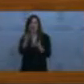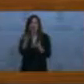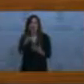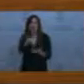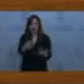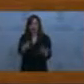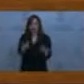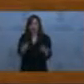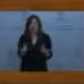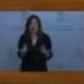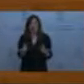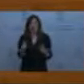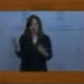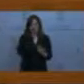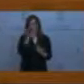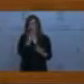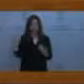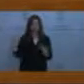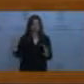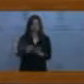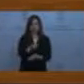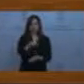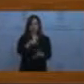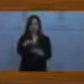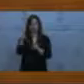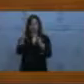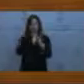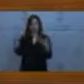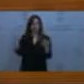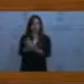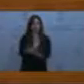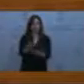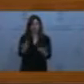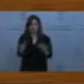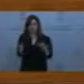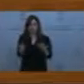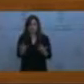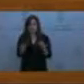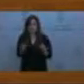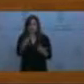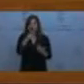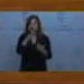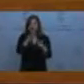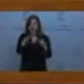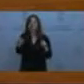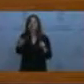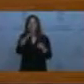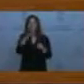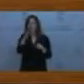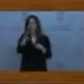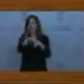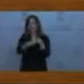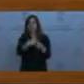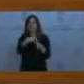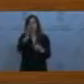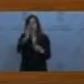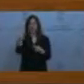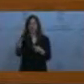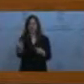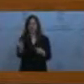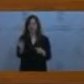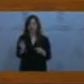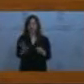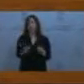pilas todos los colegios y todos los centros educativos asturianos para diferenciarse y que las familias los puedan elegir.